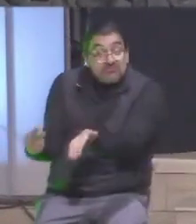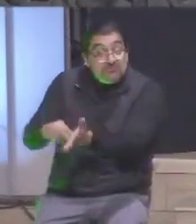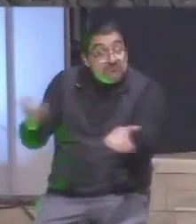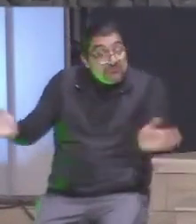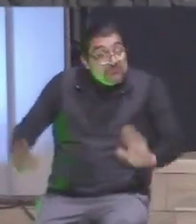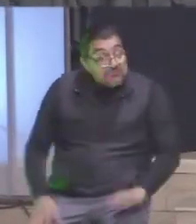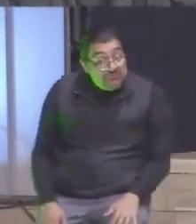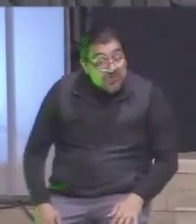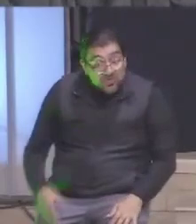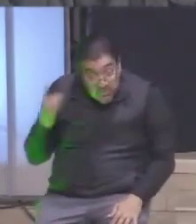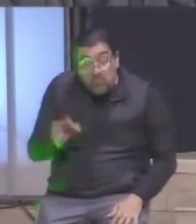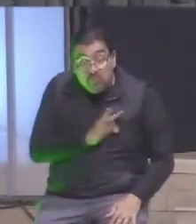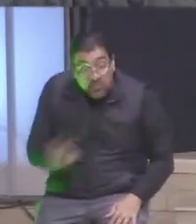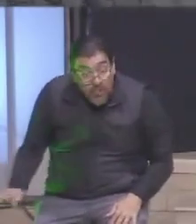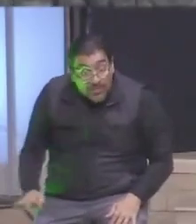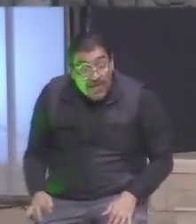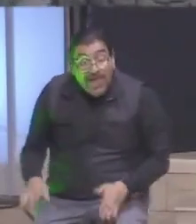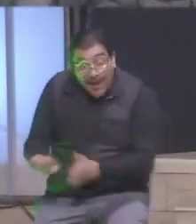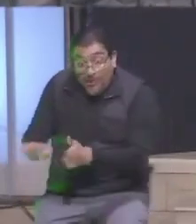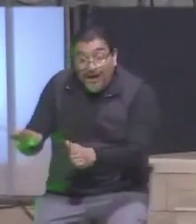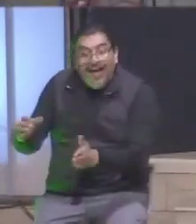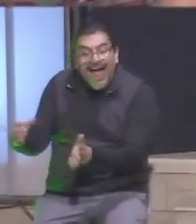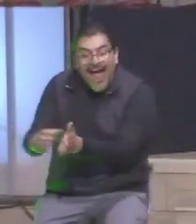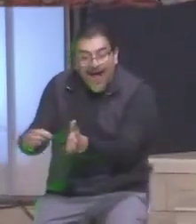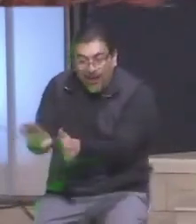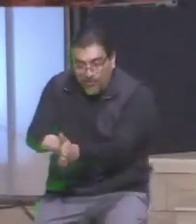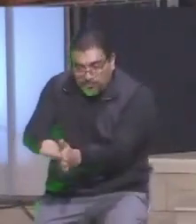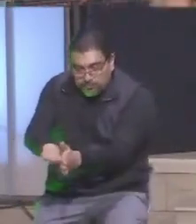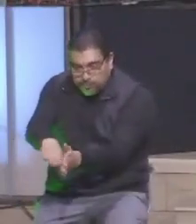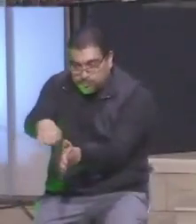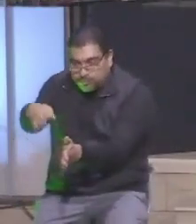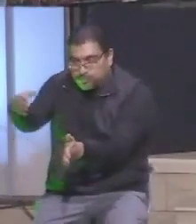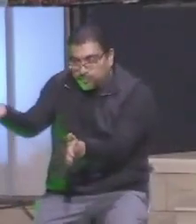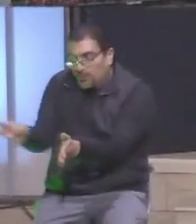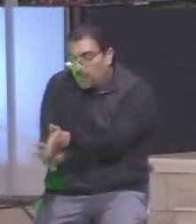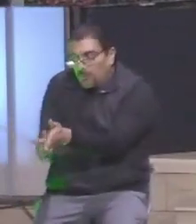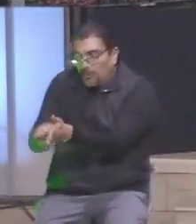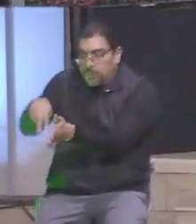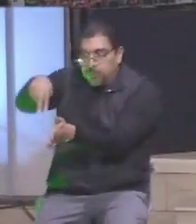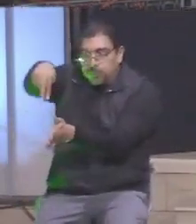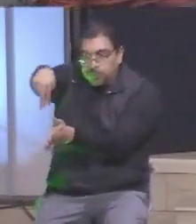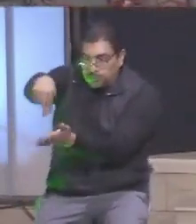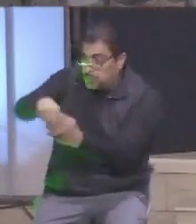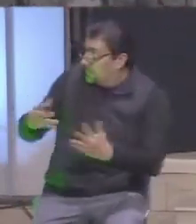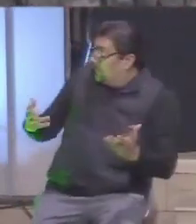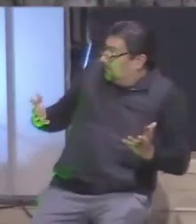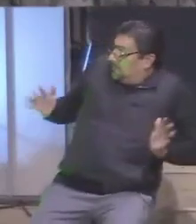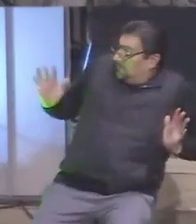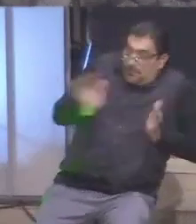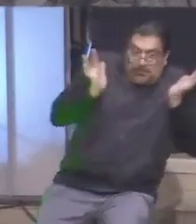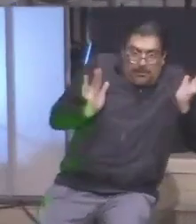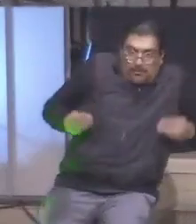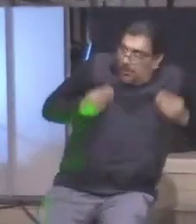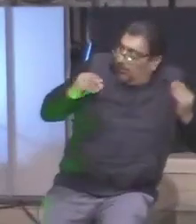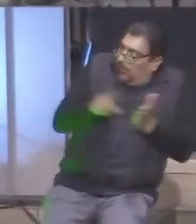Y es capaz de abrir el féretro y el tipo sale y